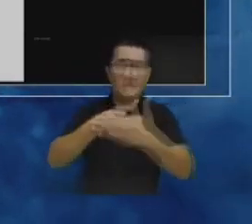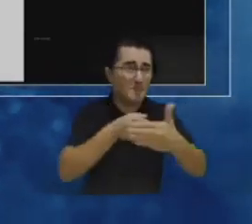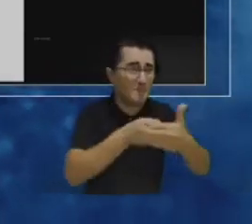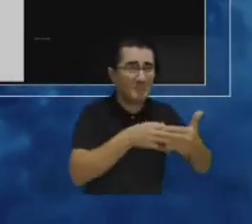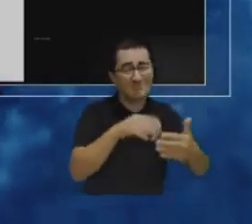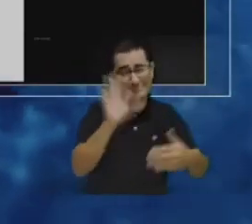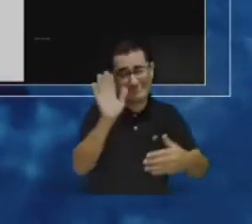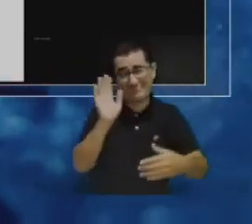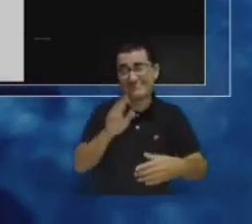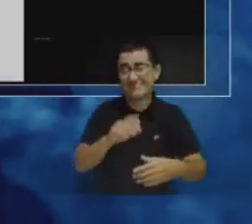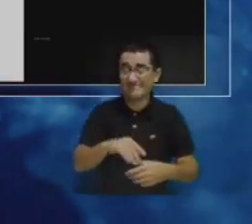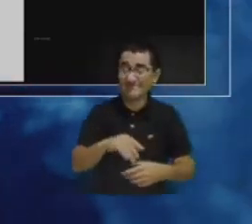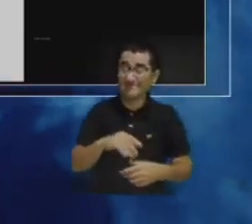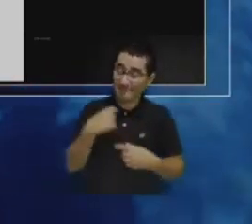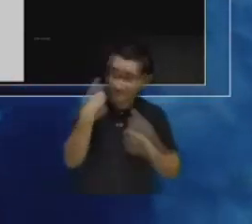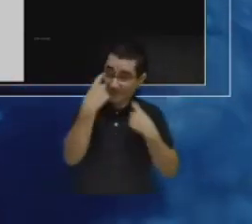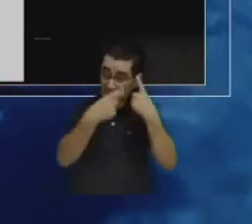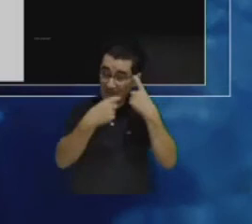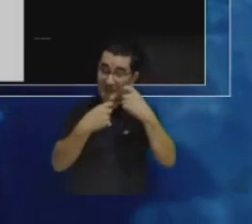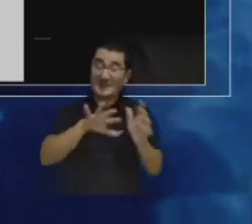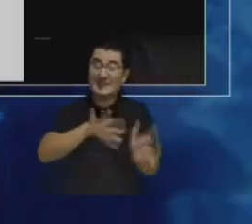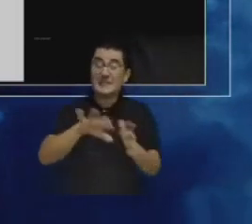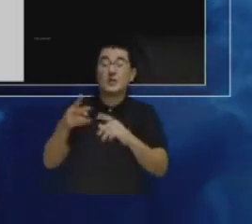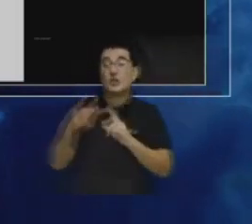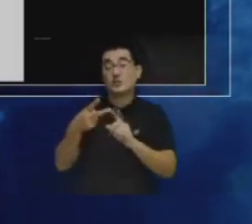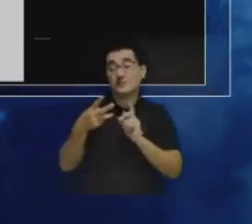importante es la articulación